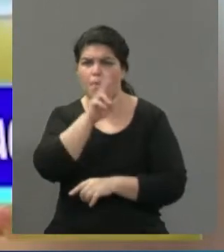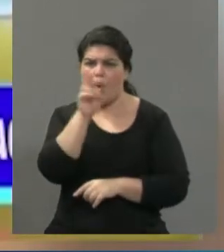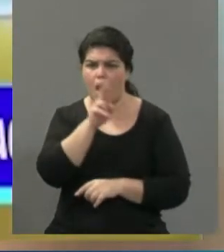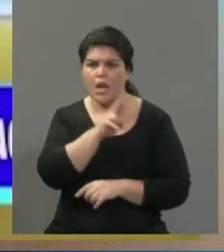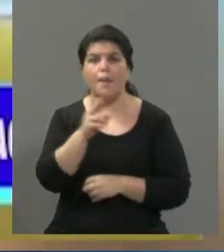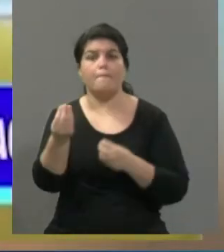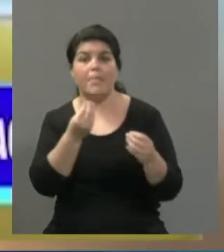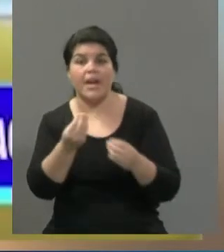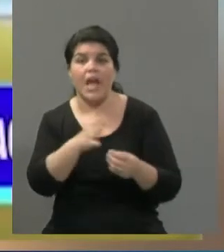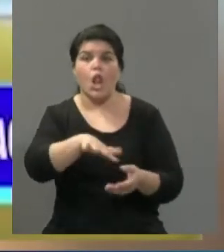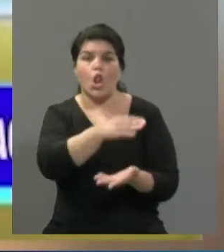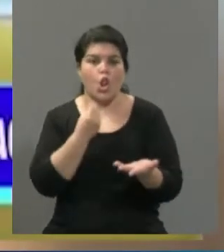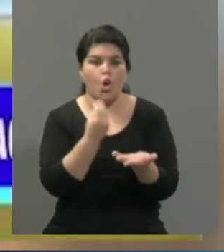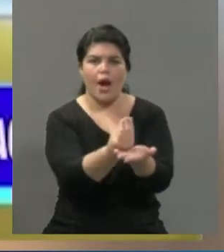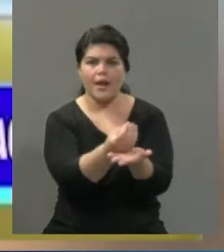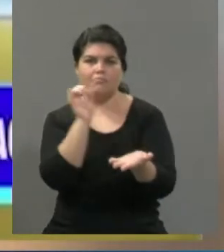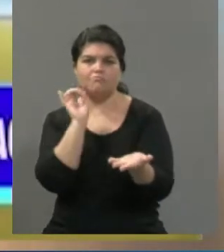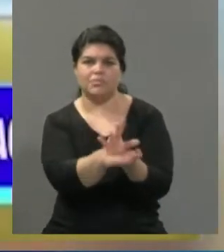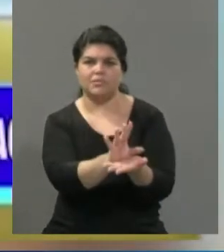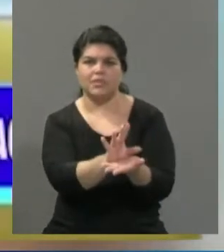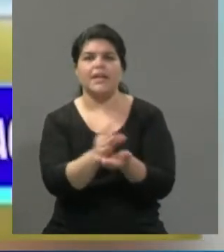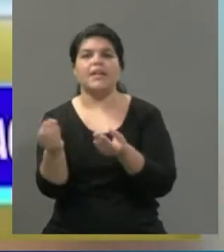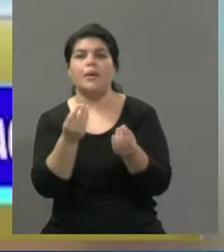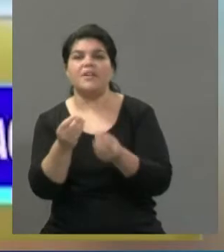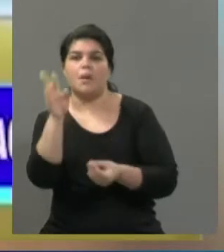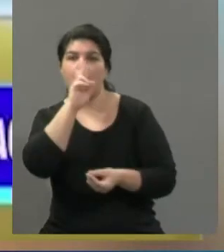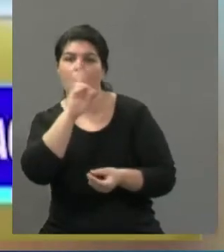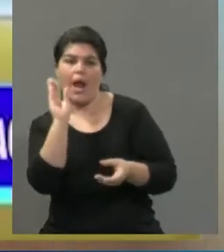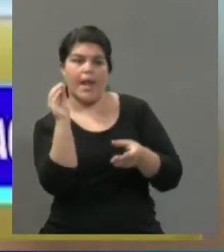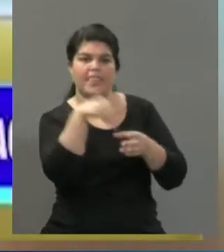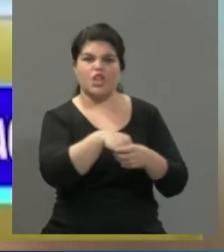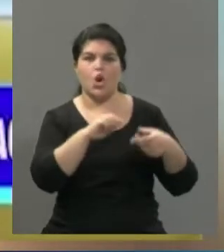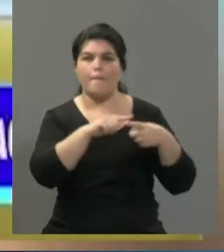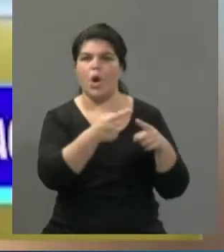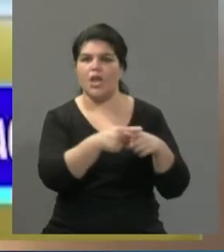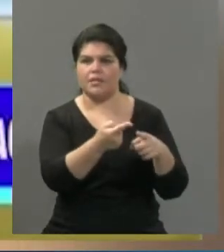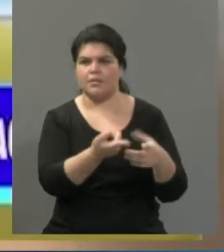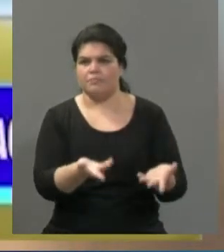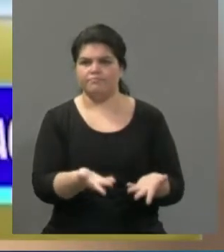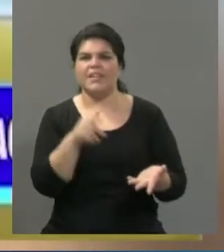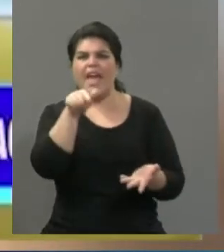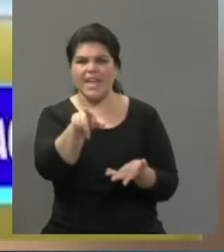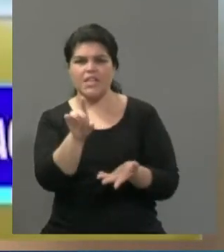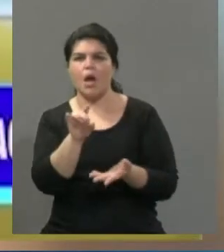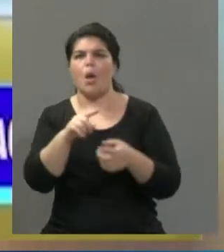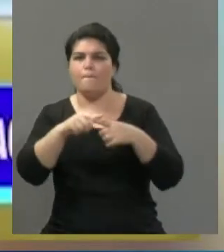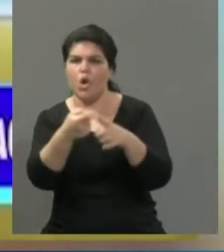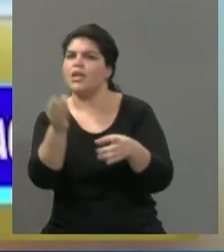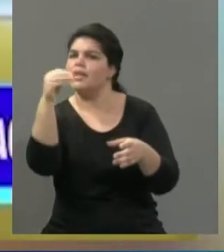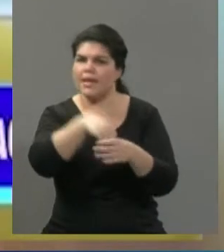de ciertos espacios, en este caso de la política. A pesar de que Florencia Peña dijo, yo no hago política, sí, la están expulsando de un